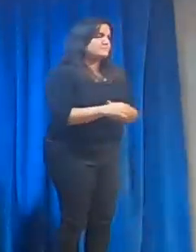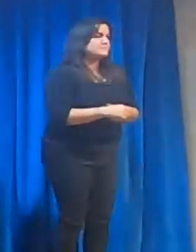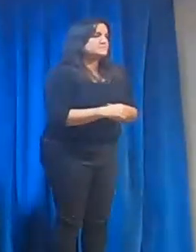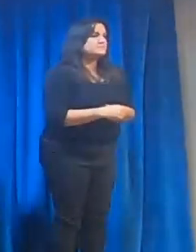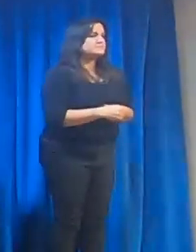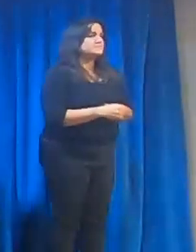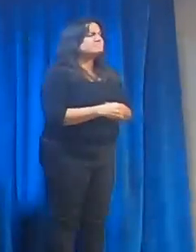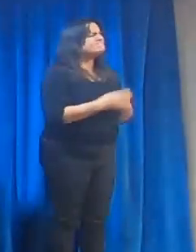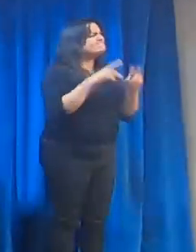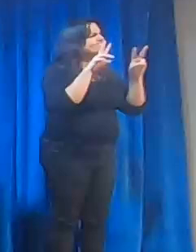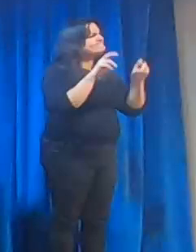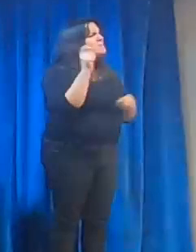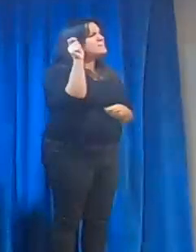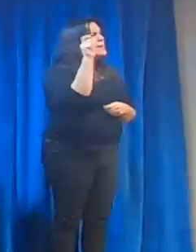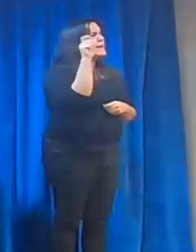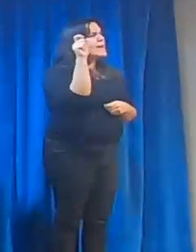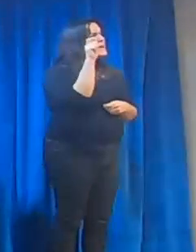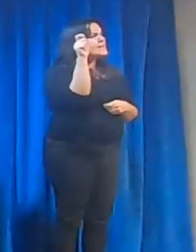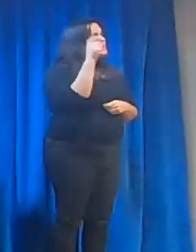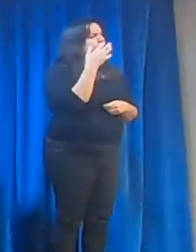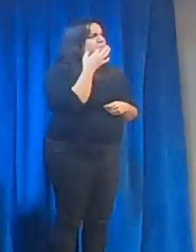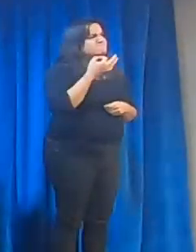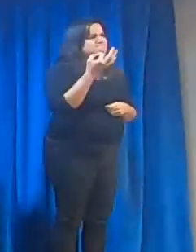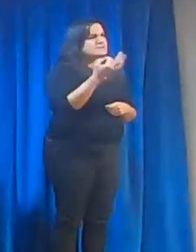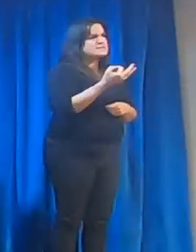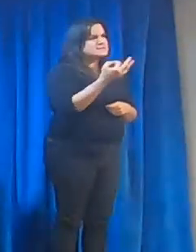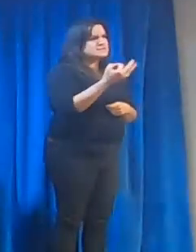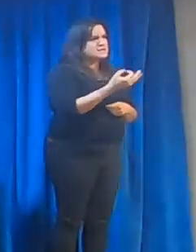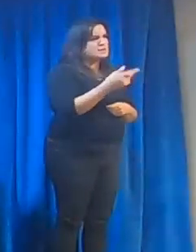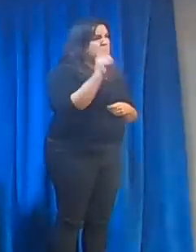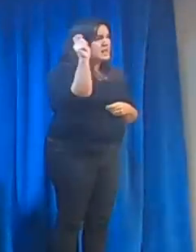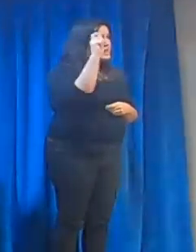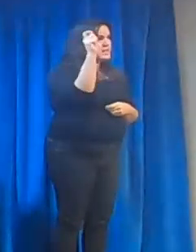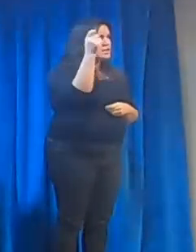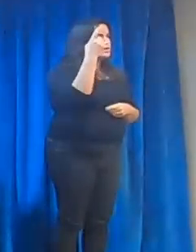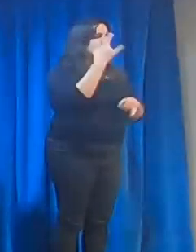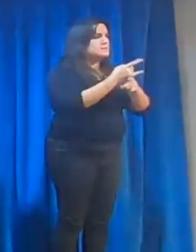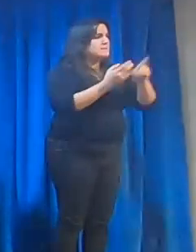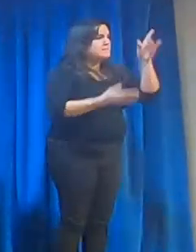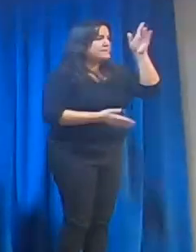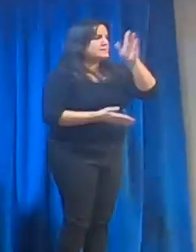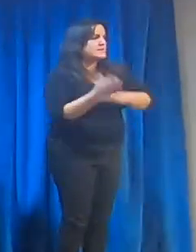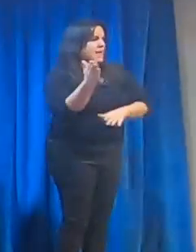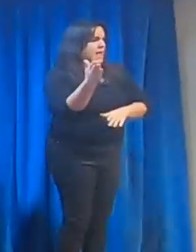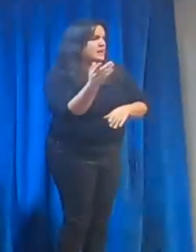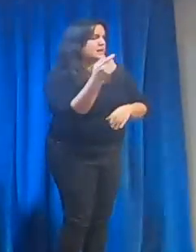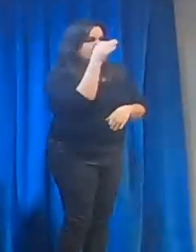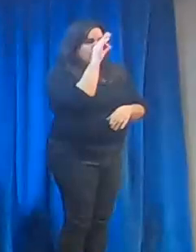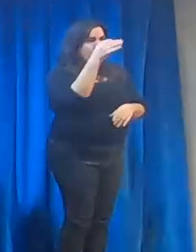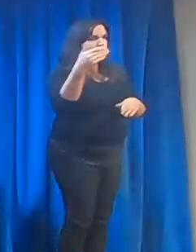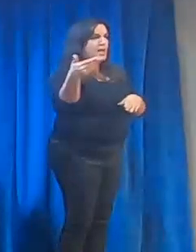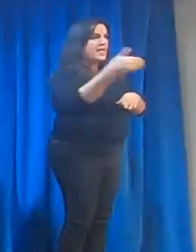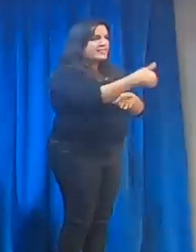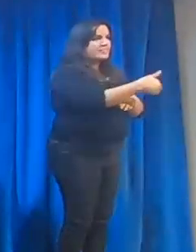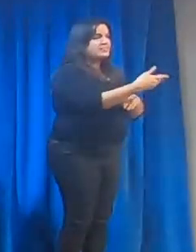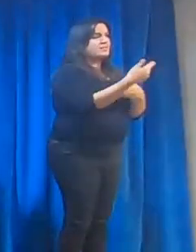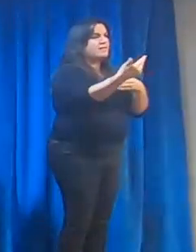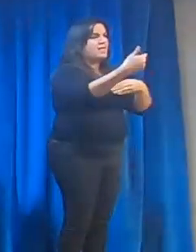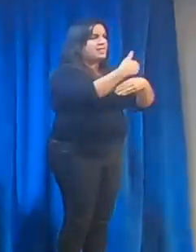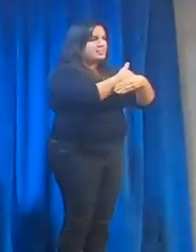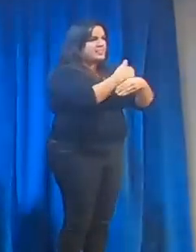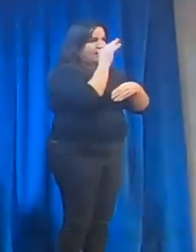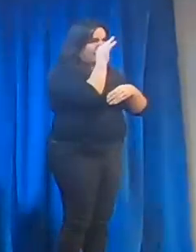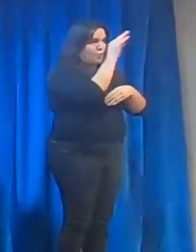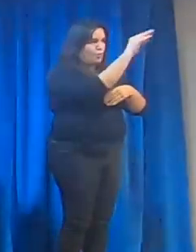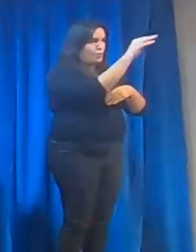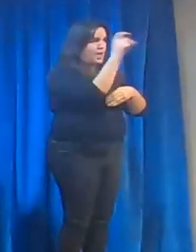el tema del recreo es un tema muy particular. Ustedes vieron que al recreo siempre se sale. Nunca se entra al recreo. Decimos